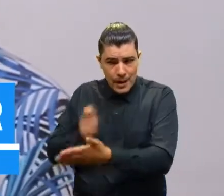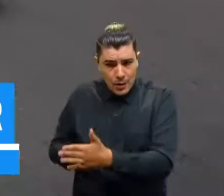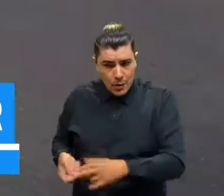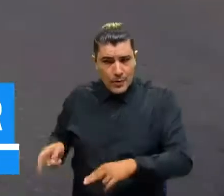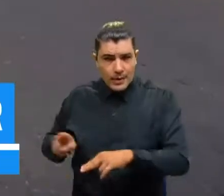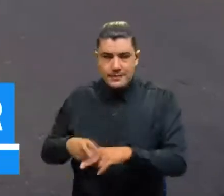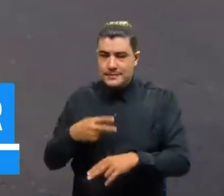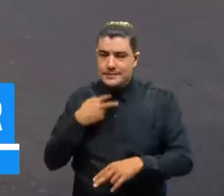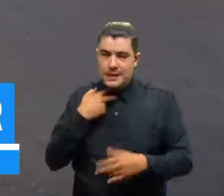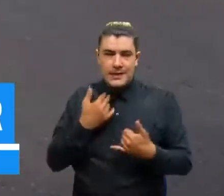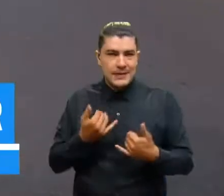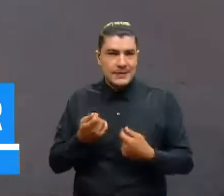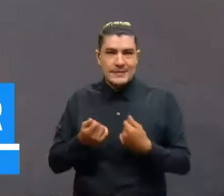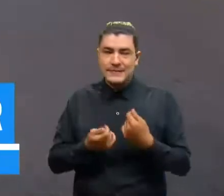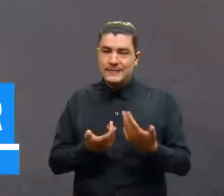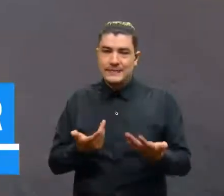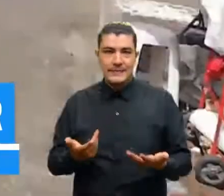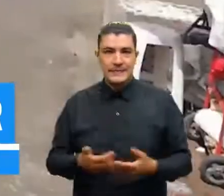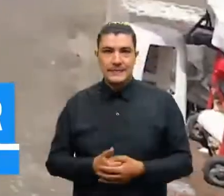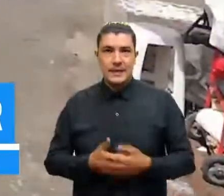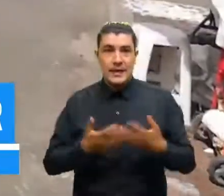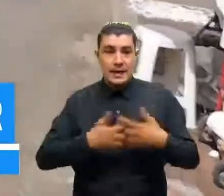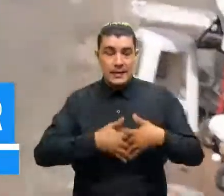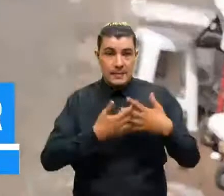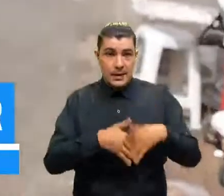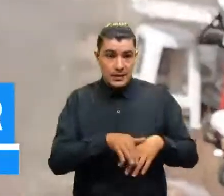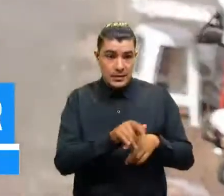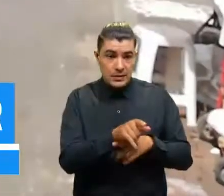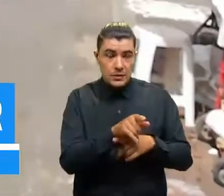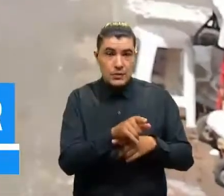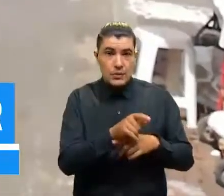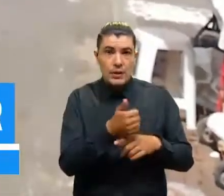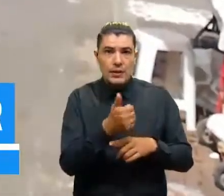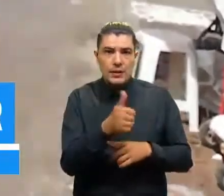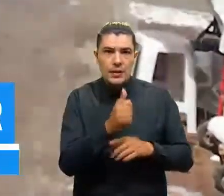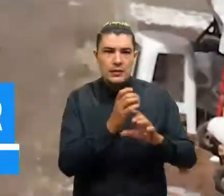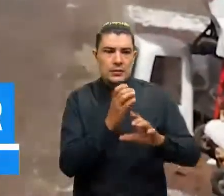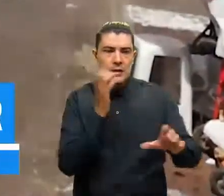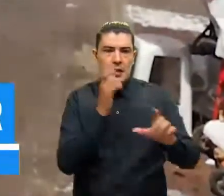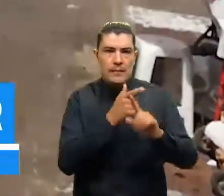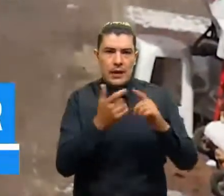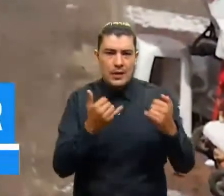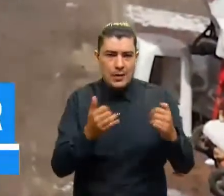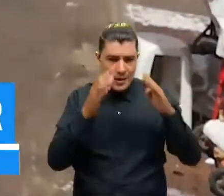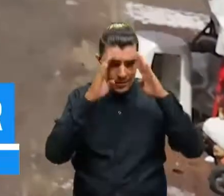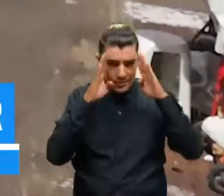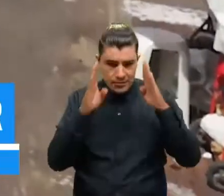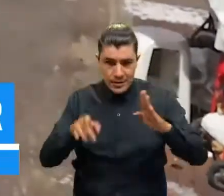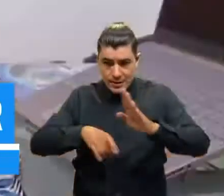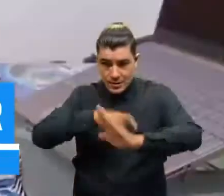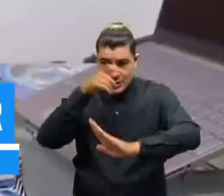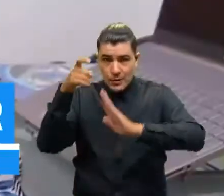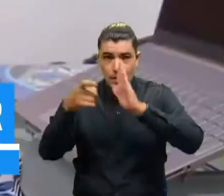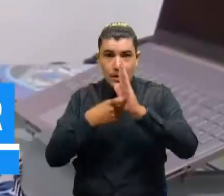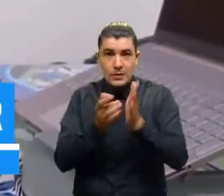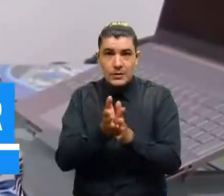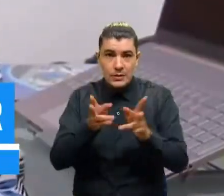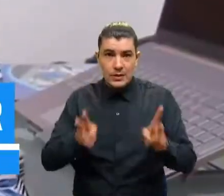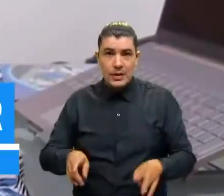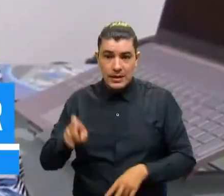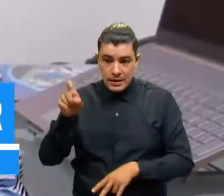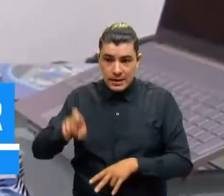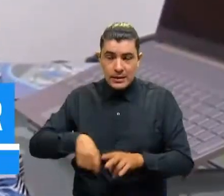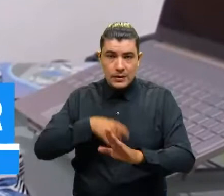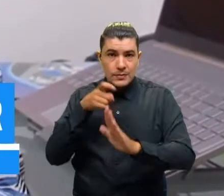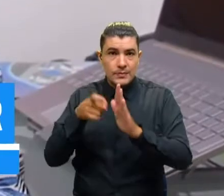Silvestre indicó que esta empresa solo tiene habilitadas 10 rutas que aún no están cubriendo en su totalidad. Pero queremos también que